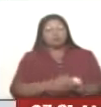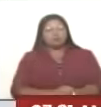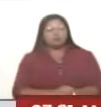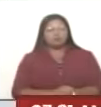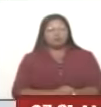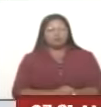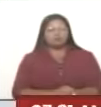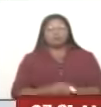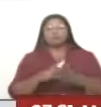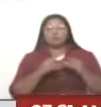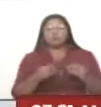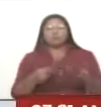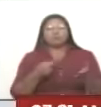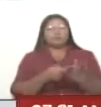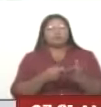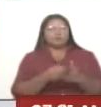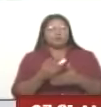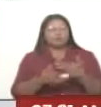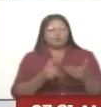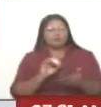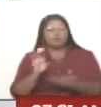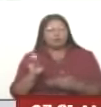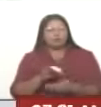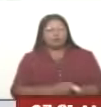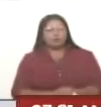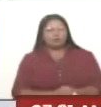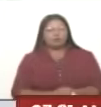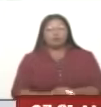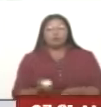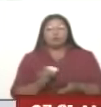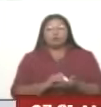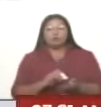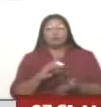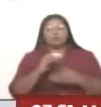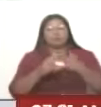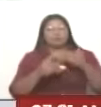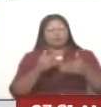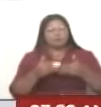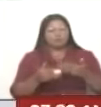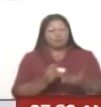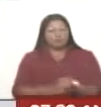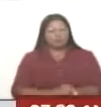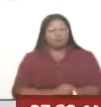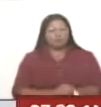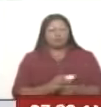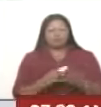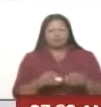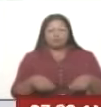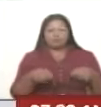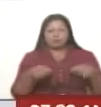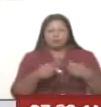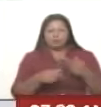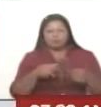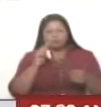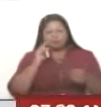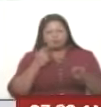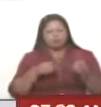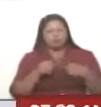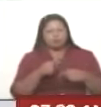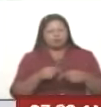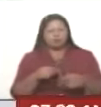inversionistas que hayan salido del país están retornando progresivamente. Y todos los mercados a los cuales nosotros podíamos vender nuestro